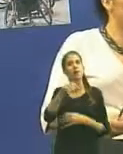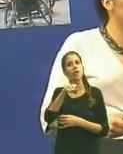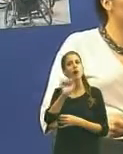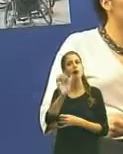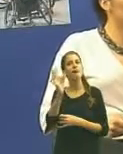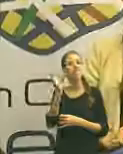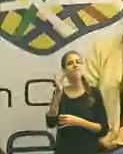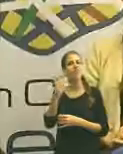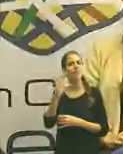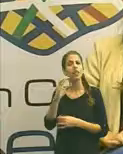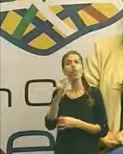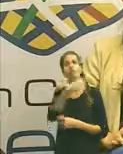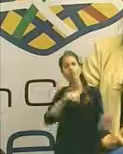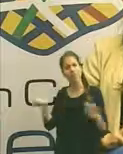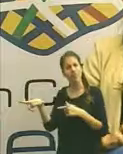usted?